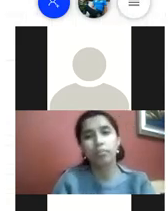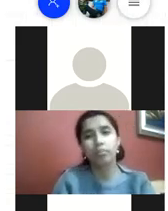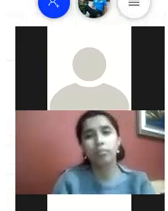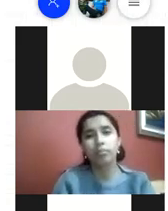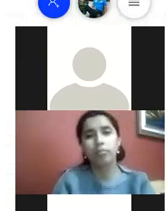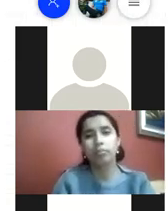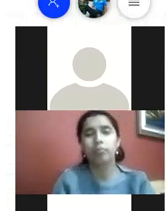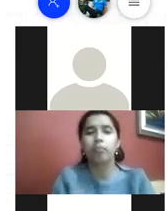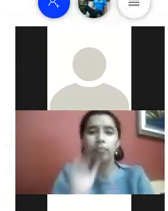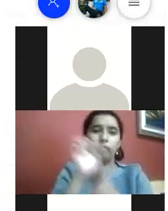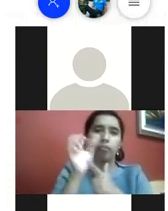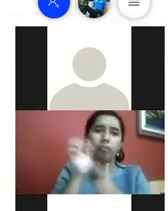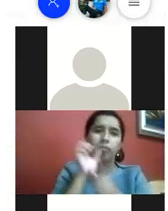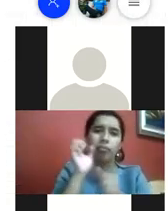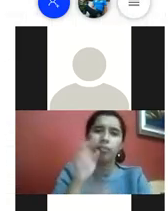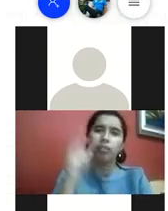Entonces, ahora nosotros buscamos